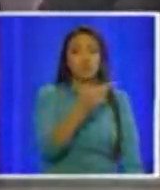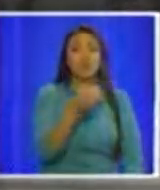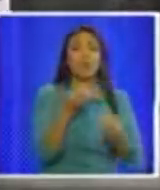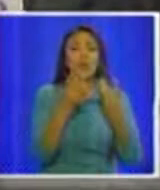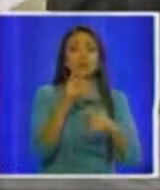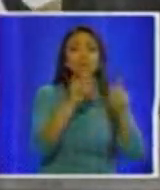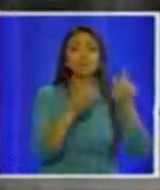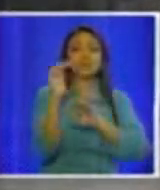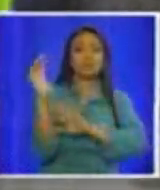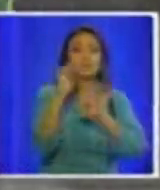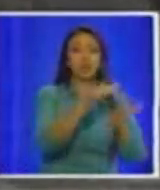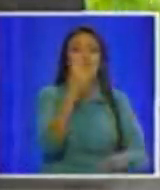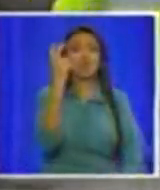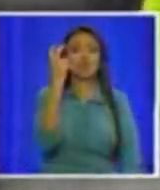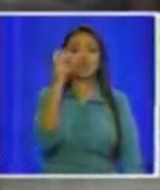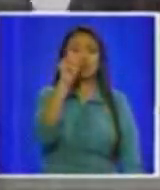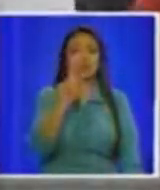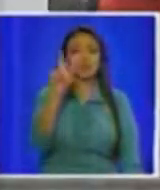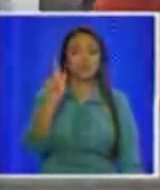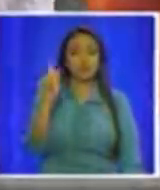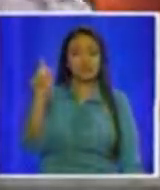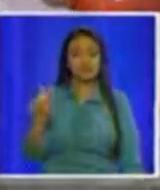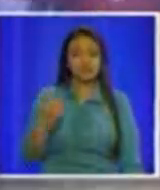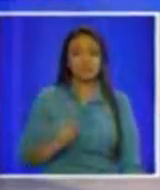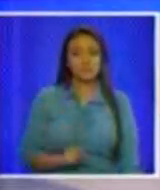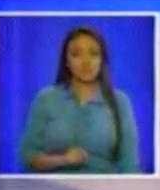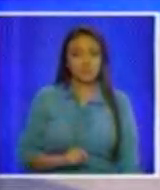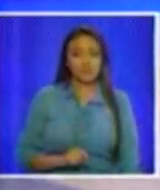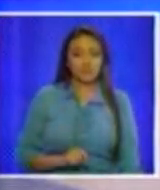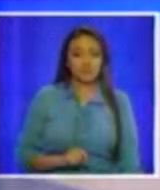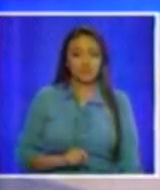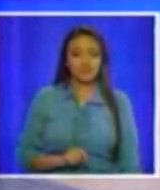a la que asisten 12 futuros triunfadores. Bueno, nuestro compañero.